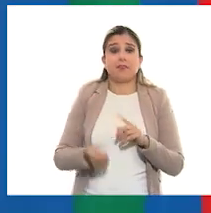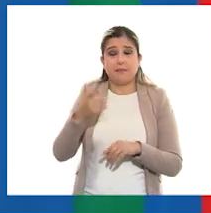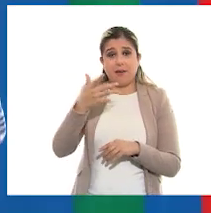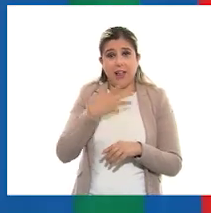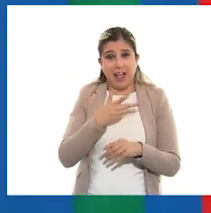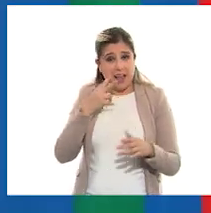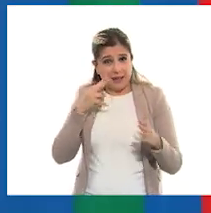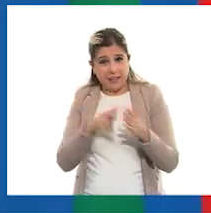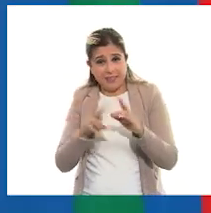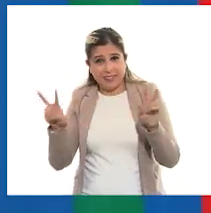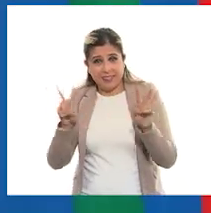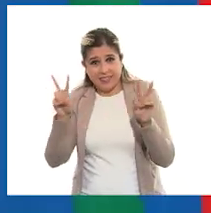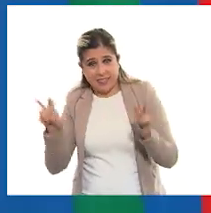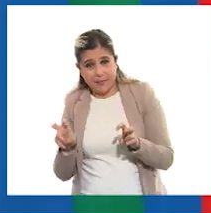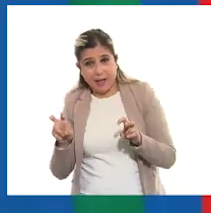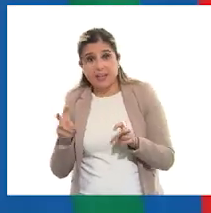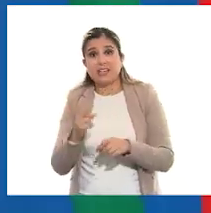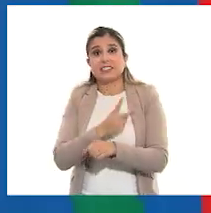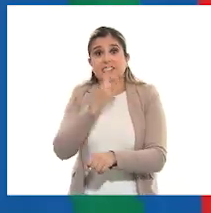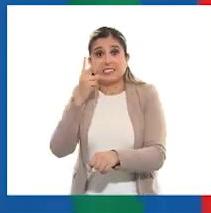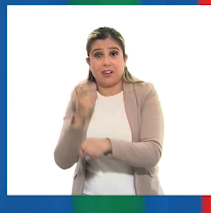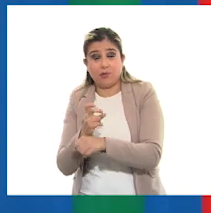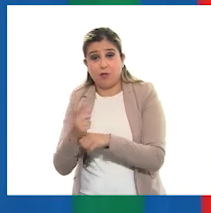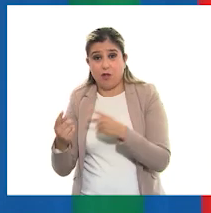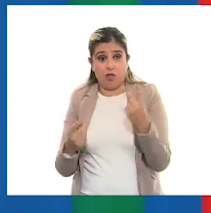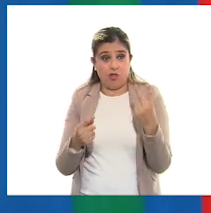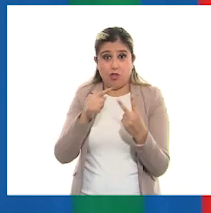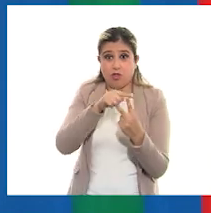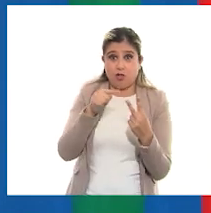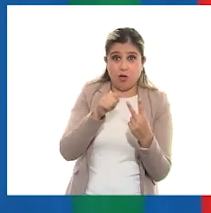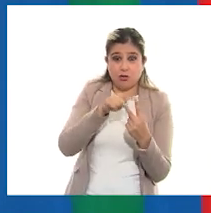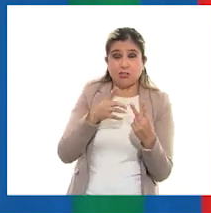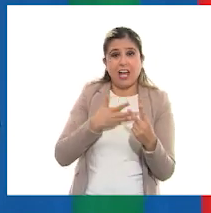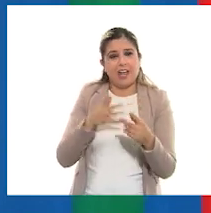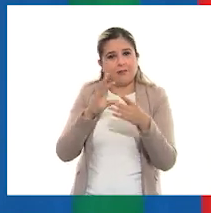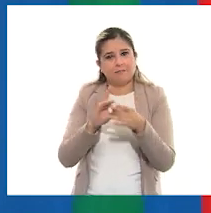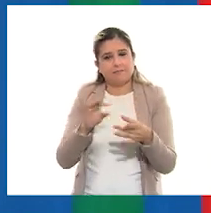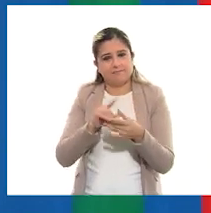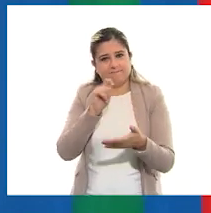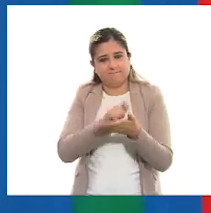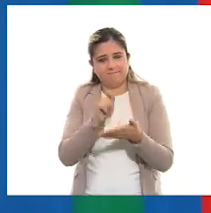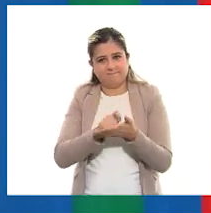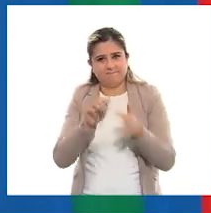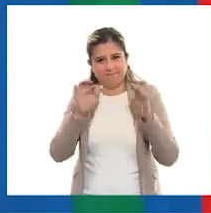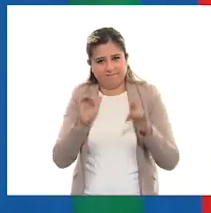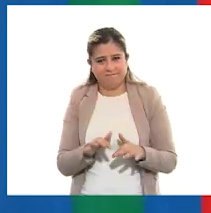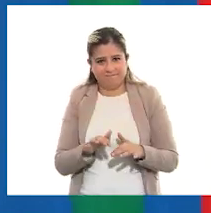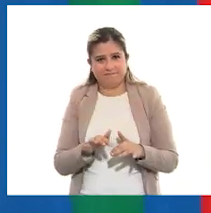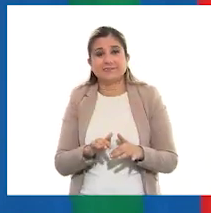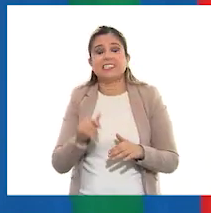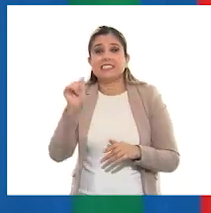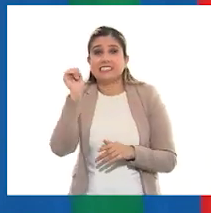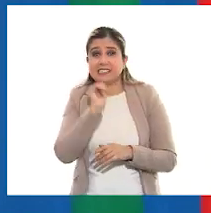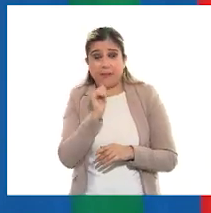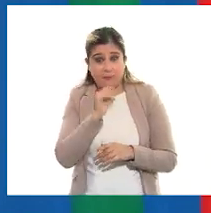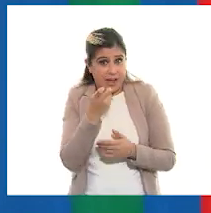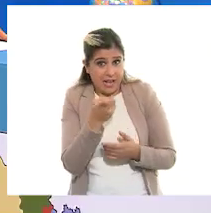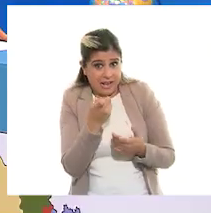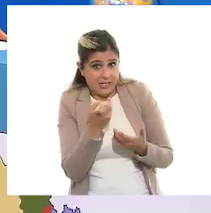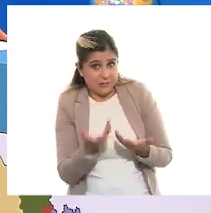centran en un tema. Y segundo, que las dos hacen mención a un texto publicado en el medio. ¿Siempre es así,